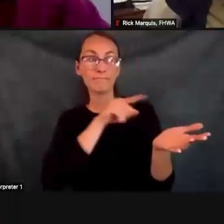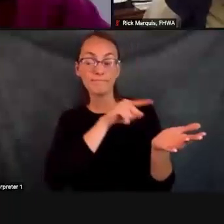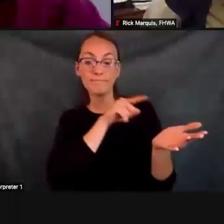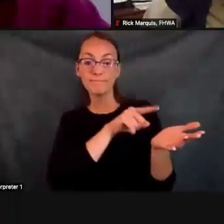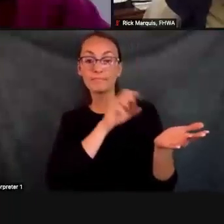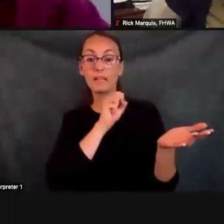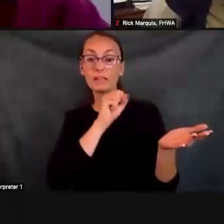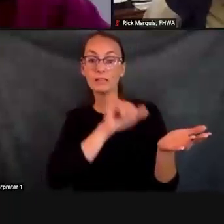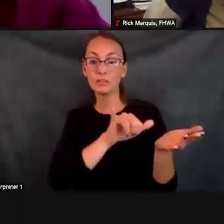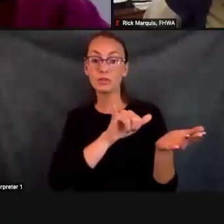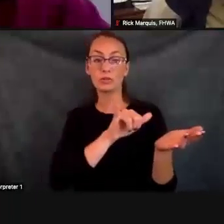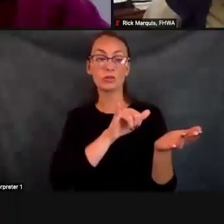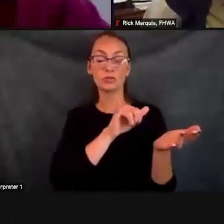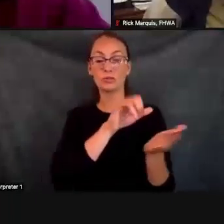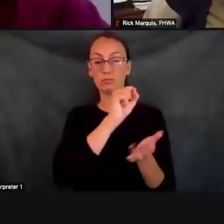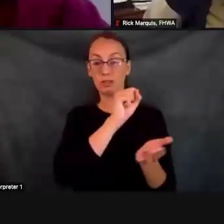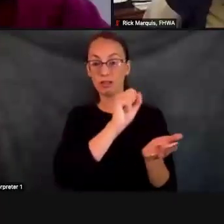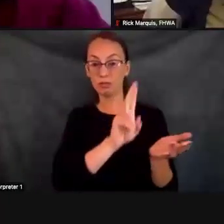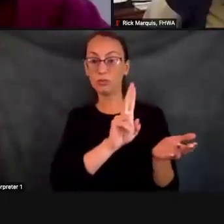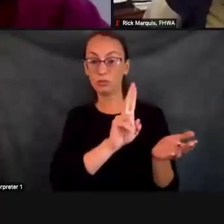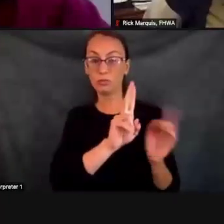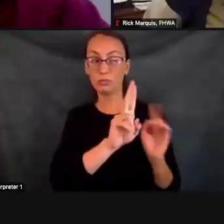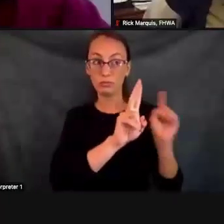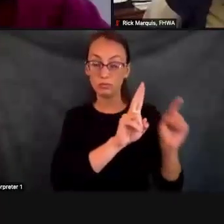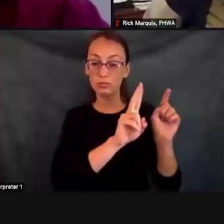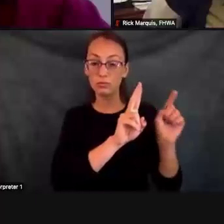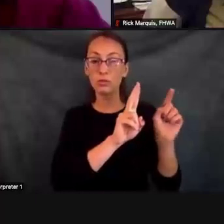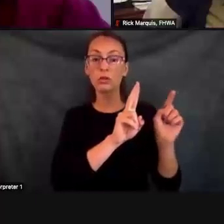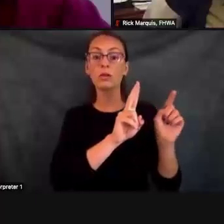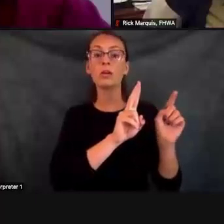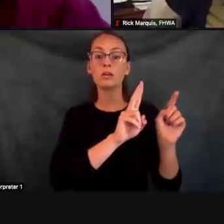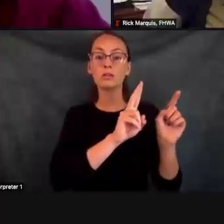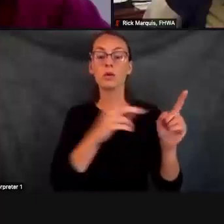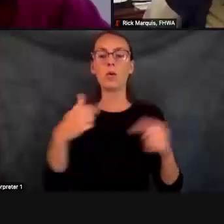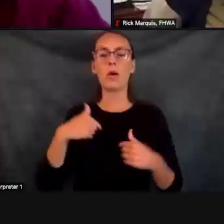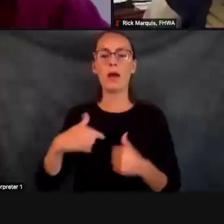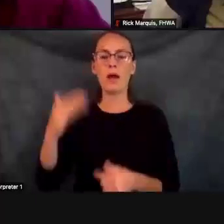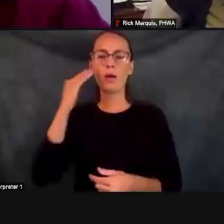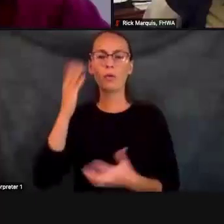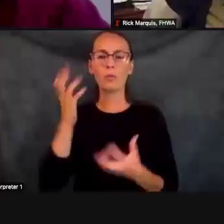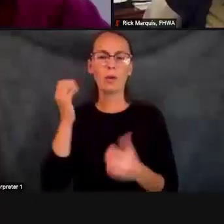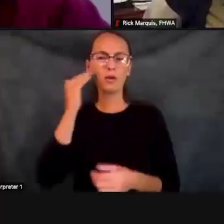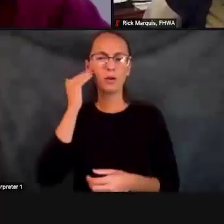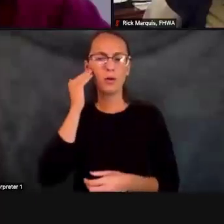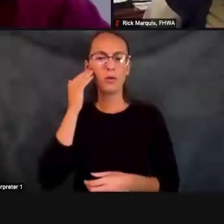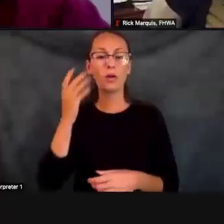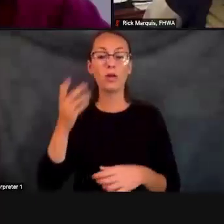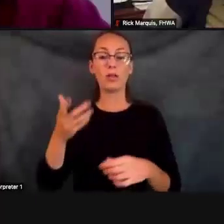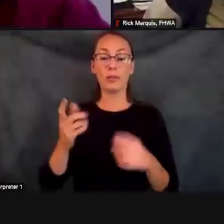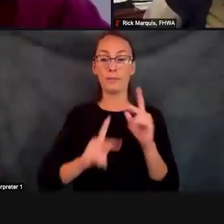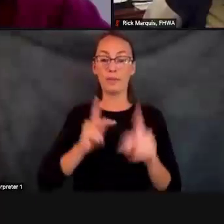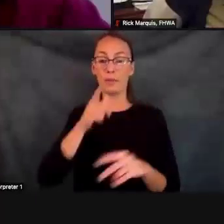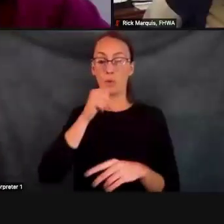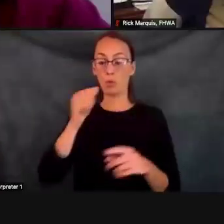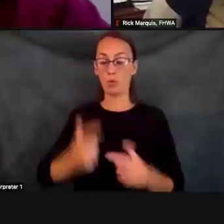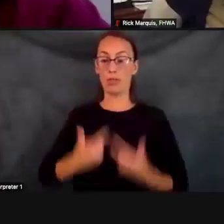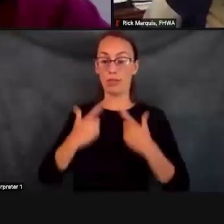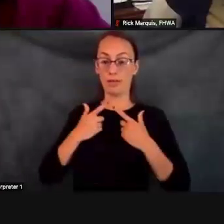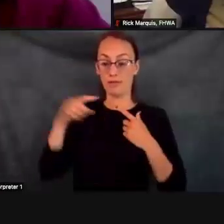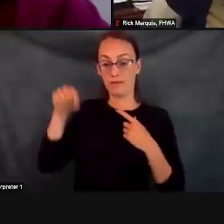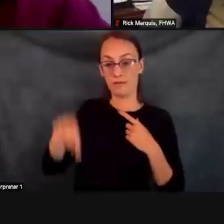Syracuse University, pero por vivir allí, ellos pueden recibir su